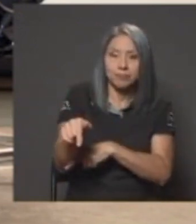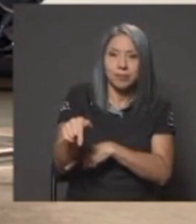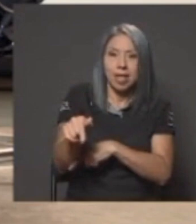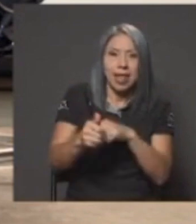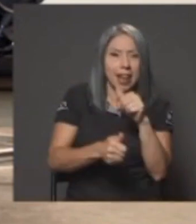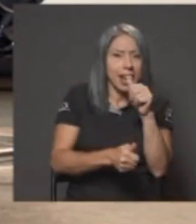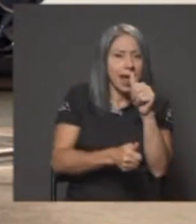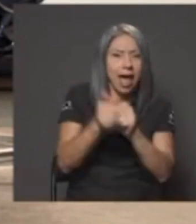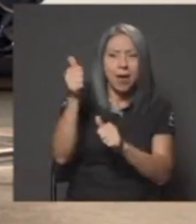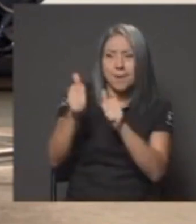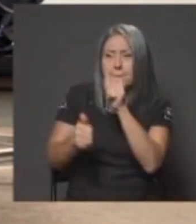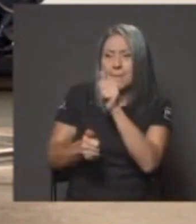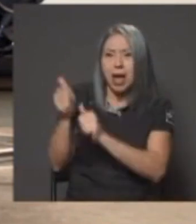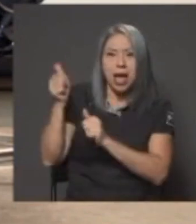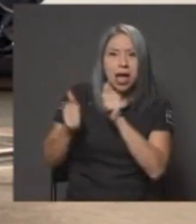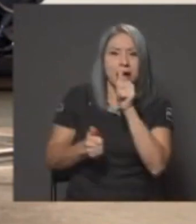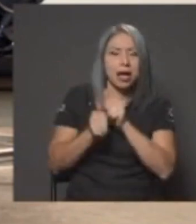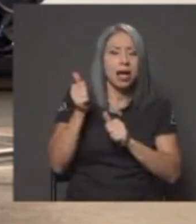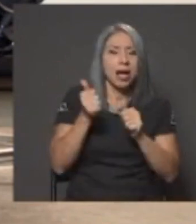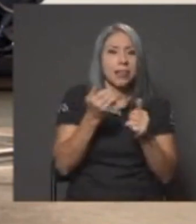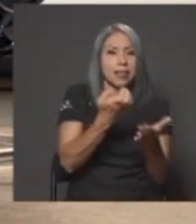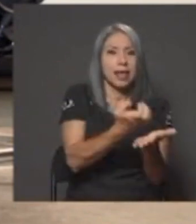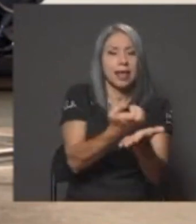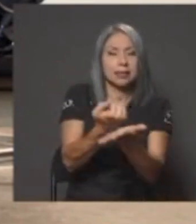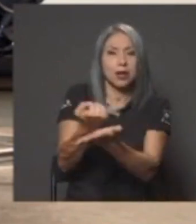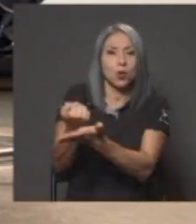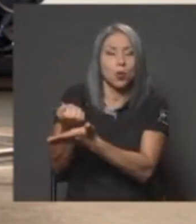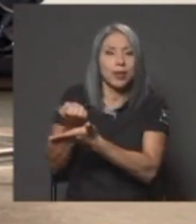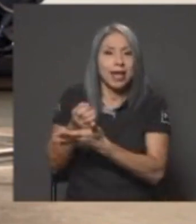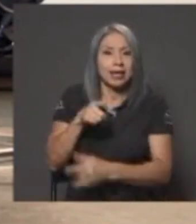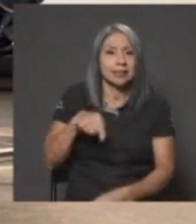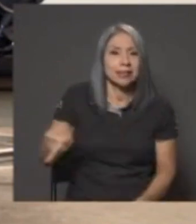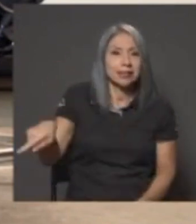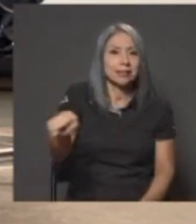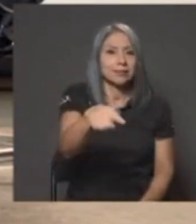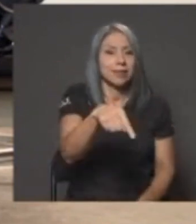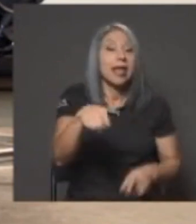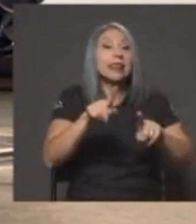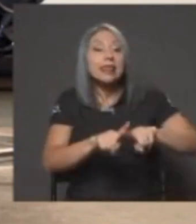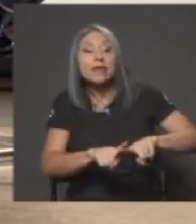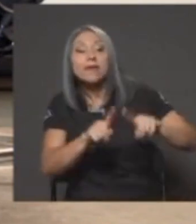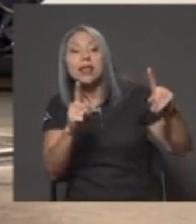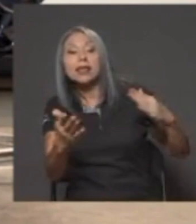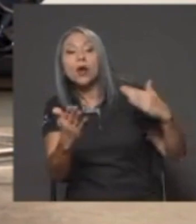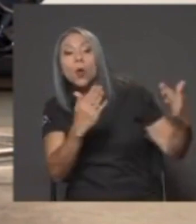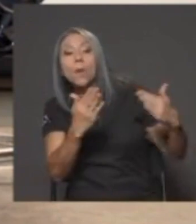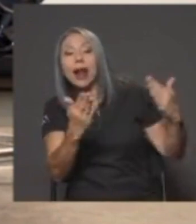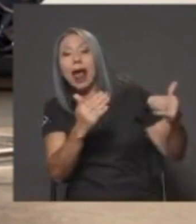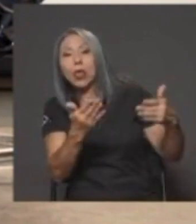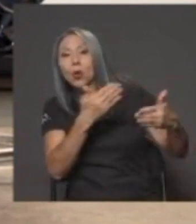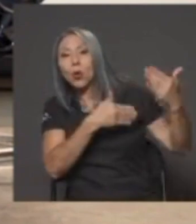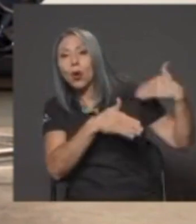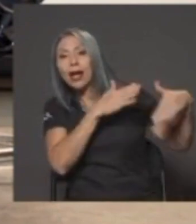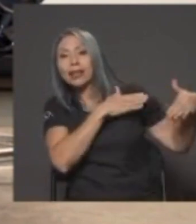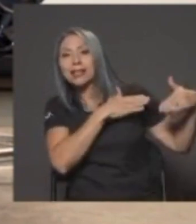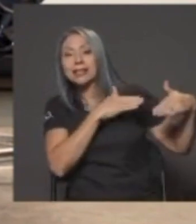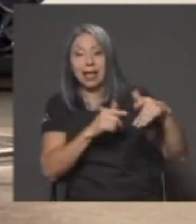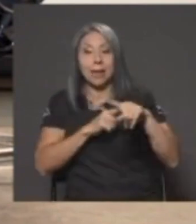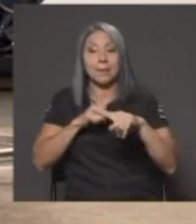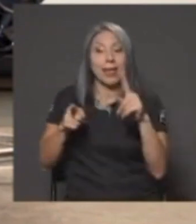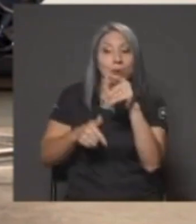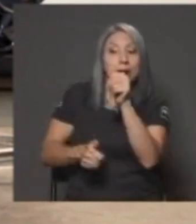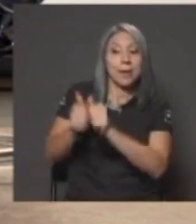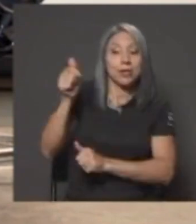parte de las economías pensaron, a diferencia de otros momentos, que